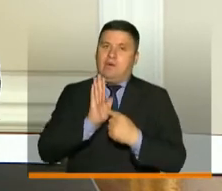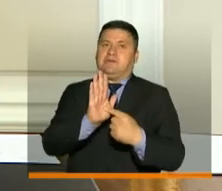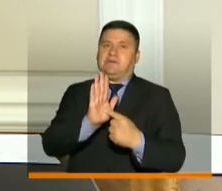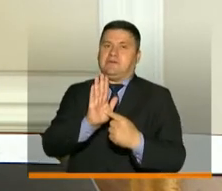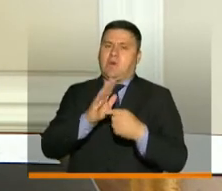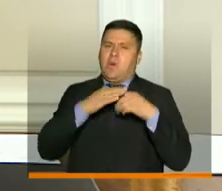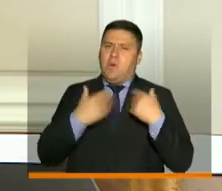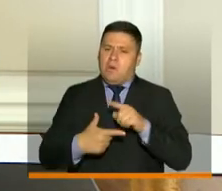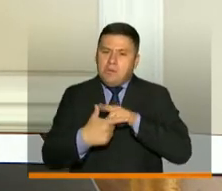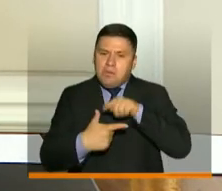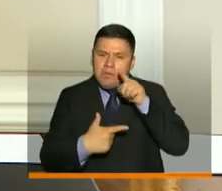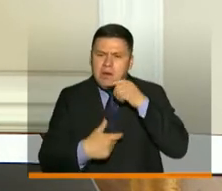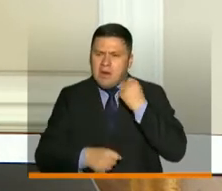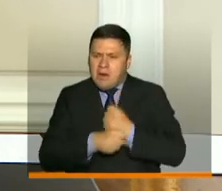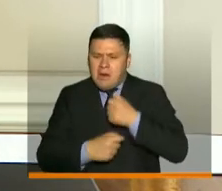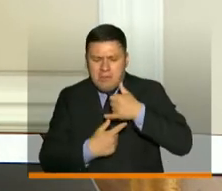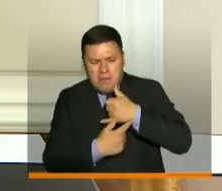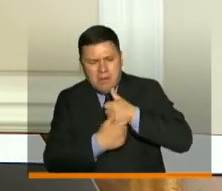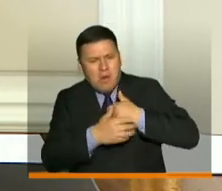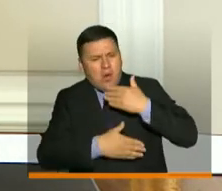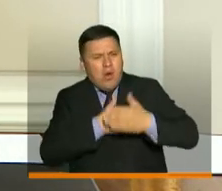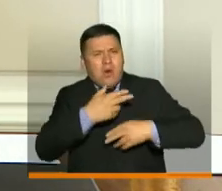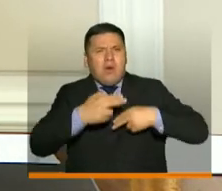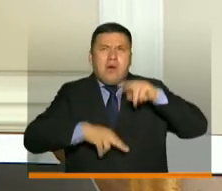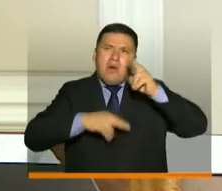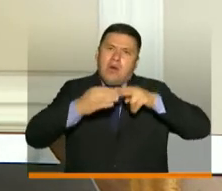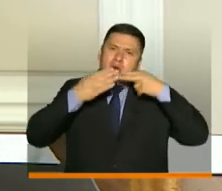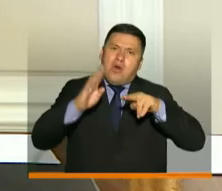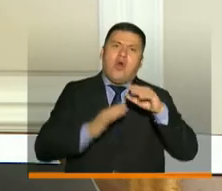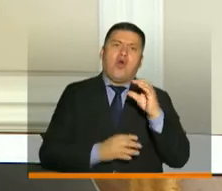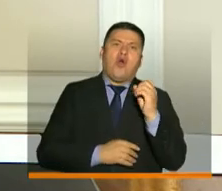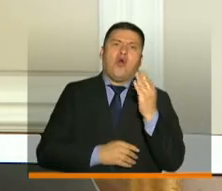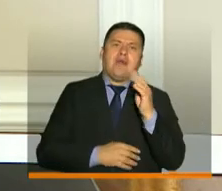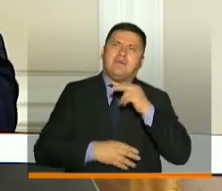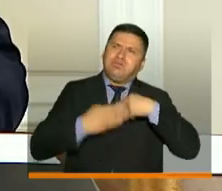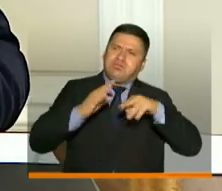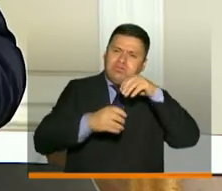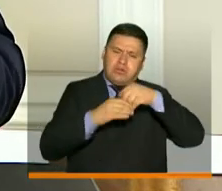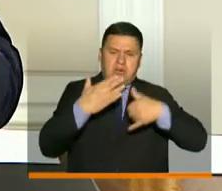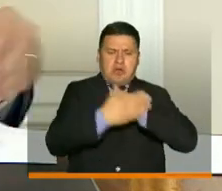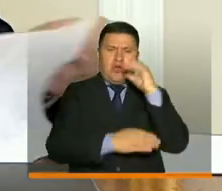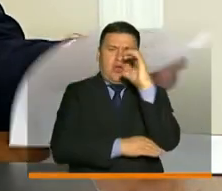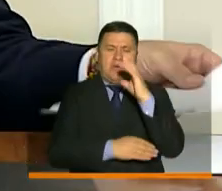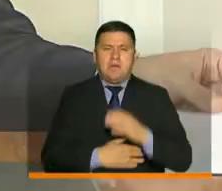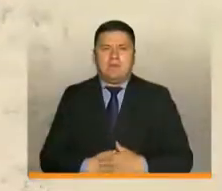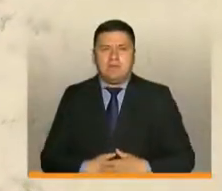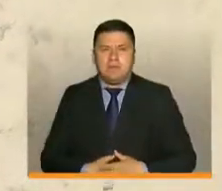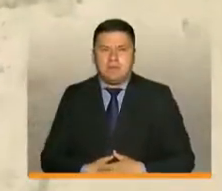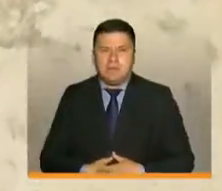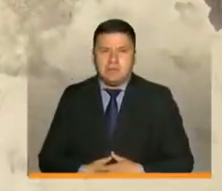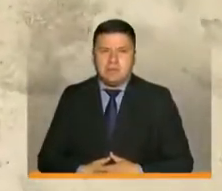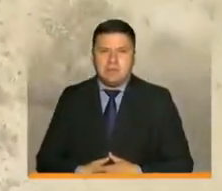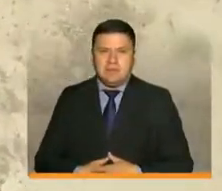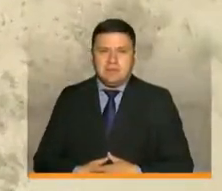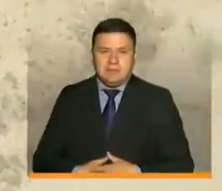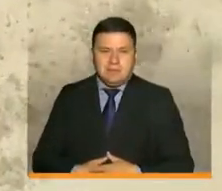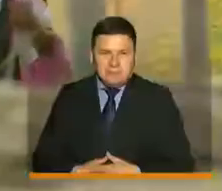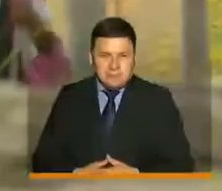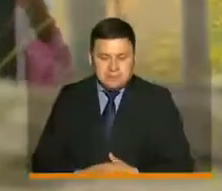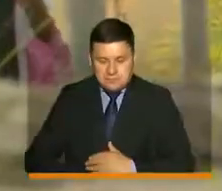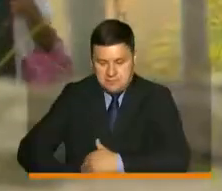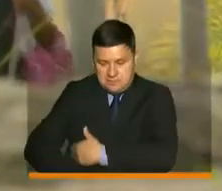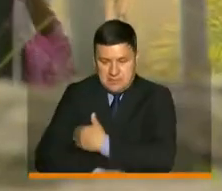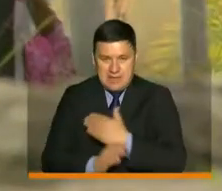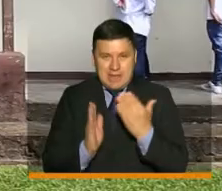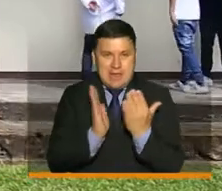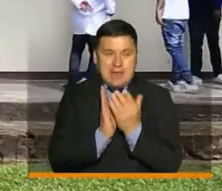el balance de en qué van las obras que necesitan los niños de Colombia en el sistema educativo. El Ministerio